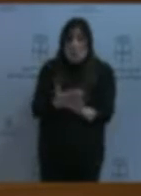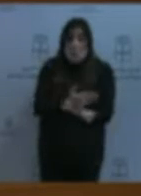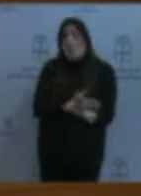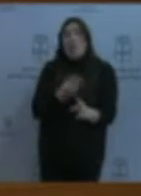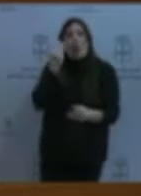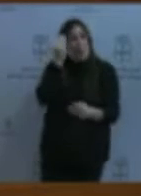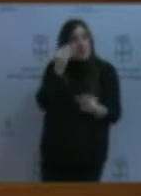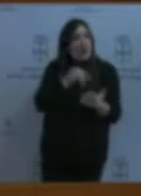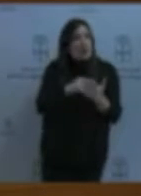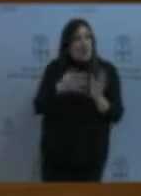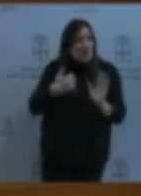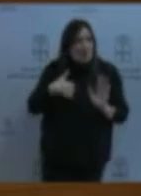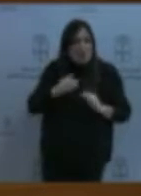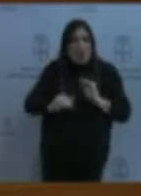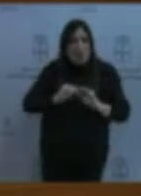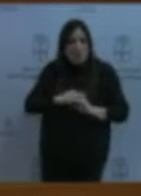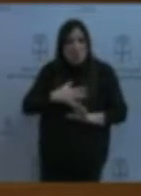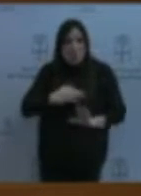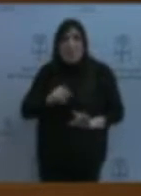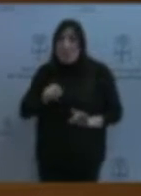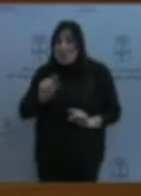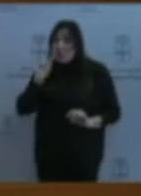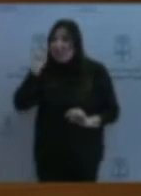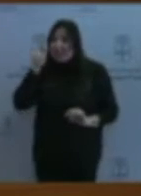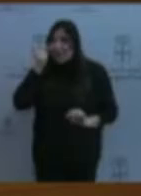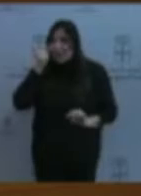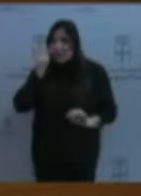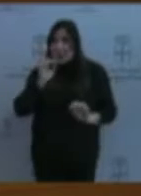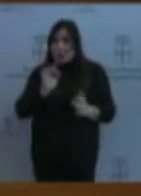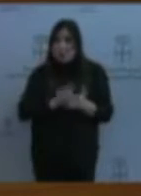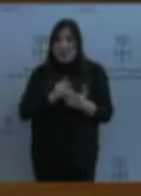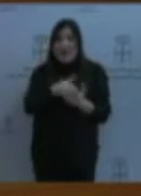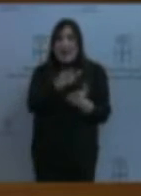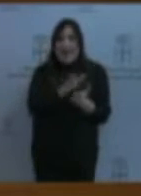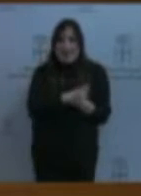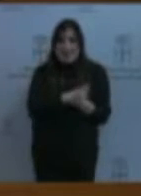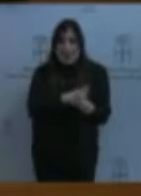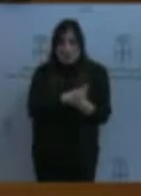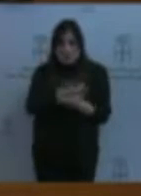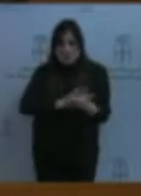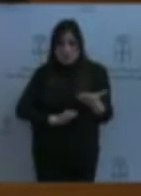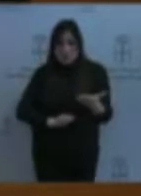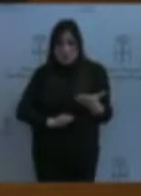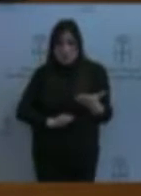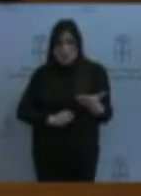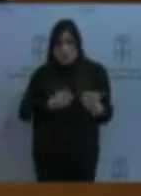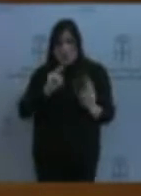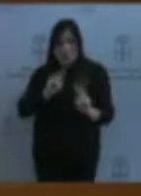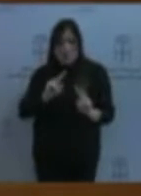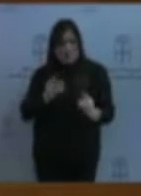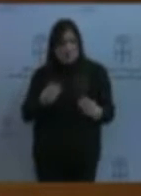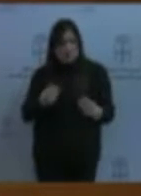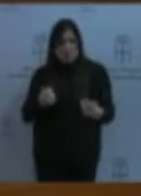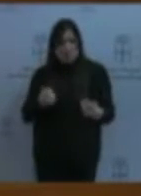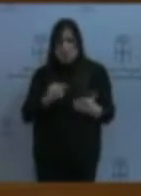detecta cuando se hace el acta de replanteo y se percibe de que el proyecto no es ejecutable, porque efectivamente